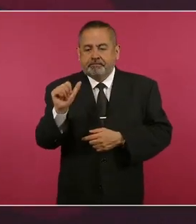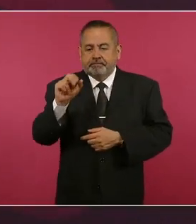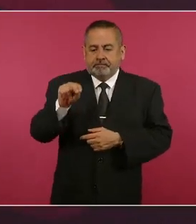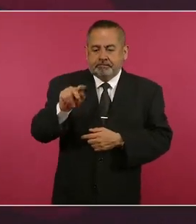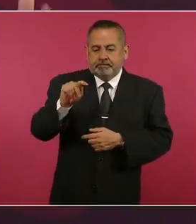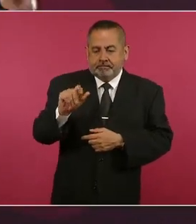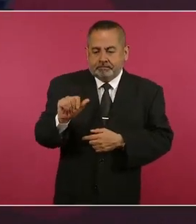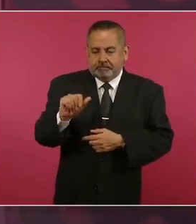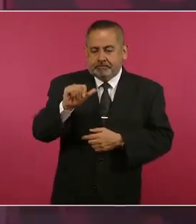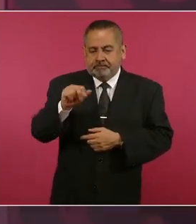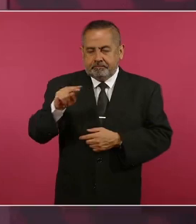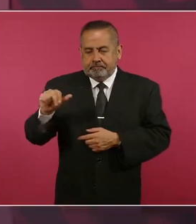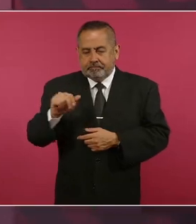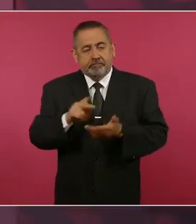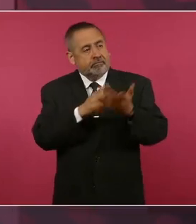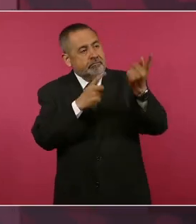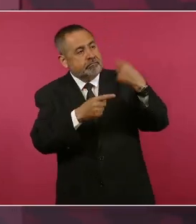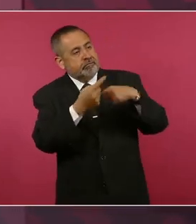y